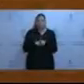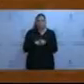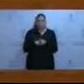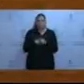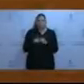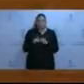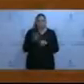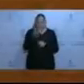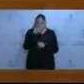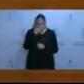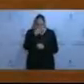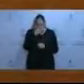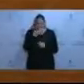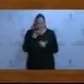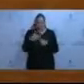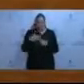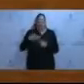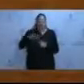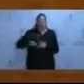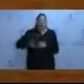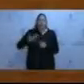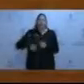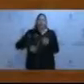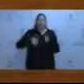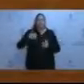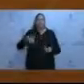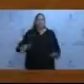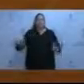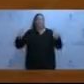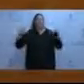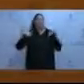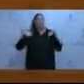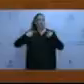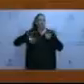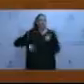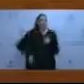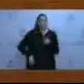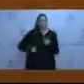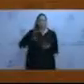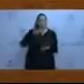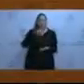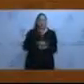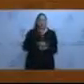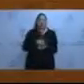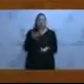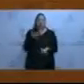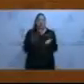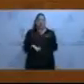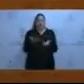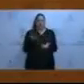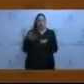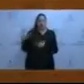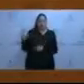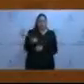la suficiente importancia y responsabilidad para el profesional el hecho de valorar la baja laboral,